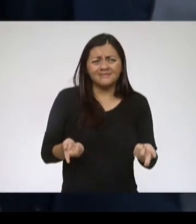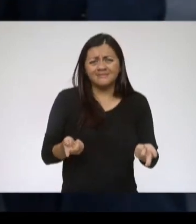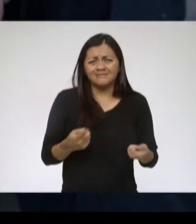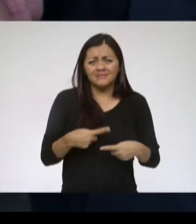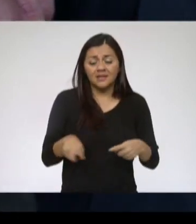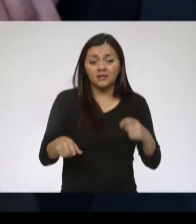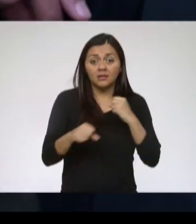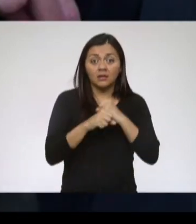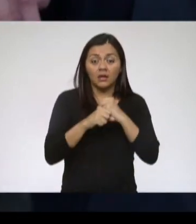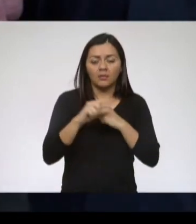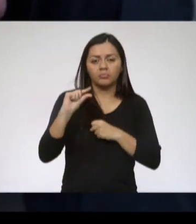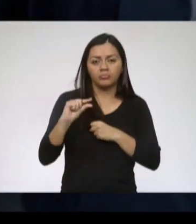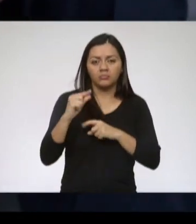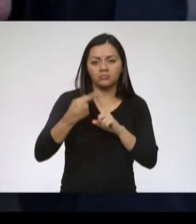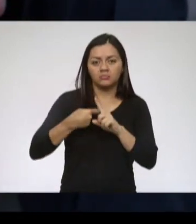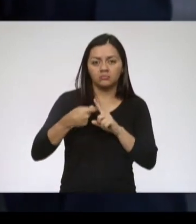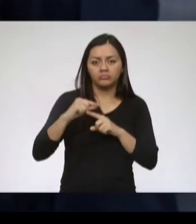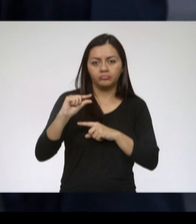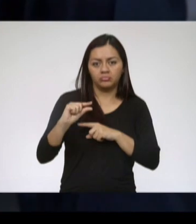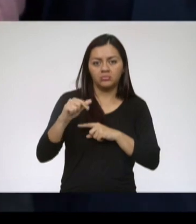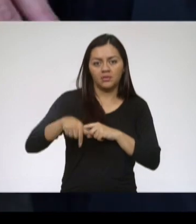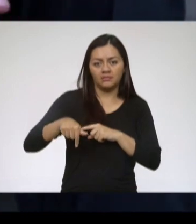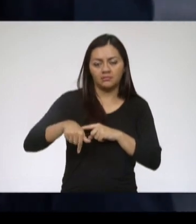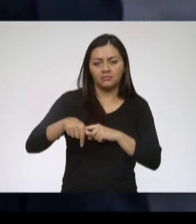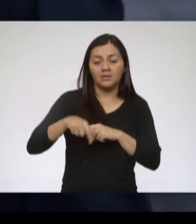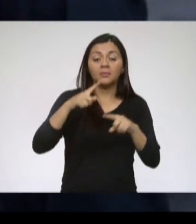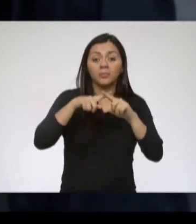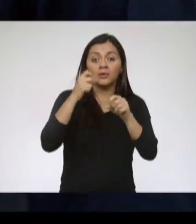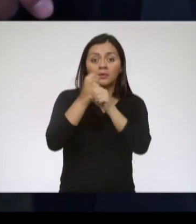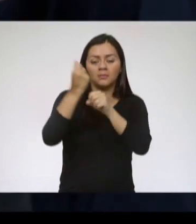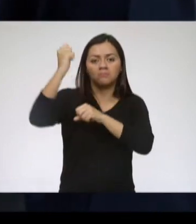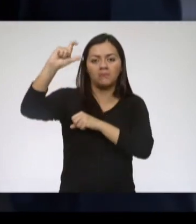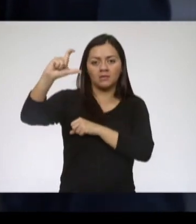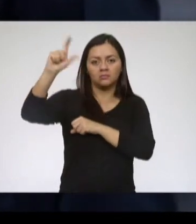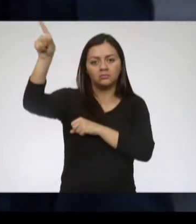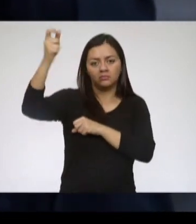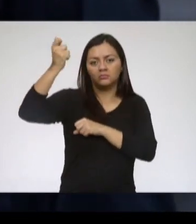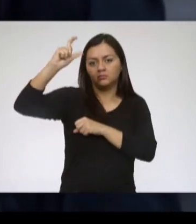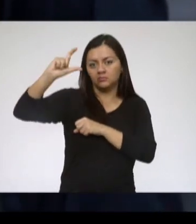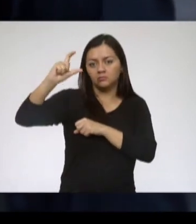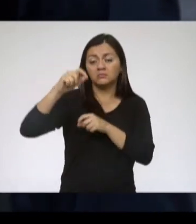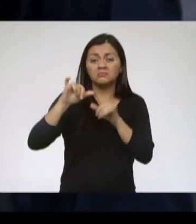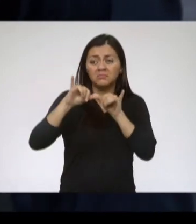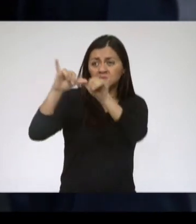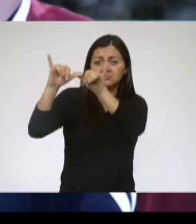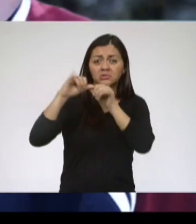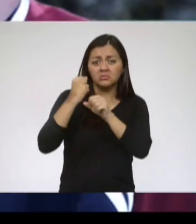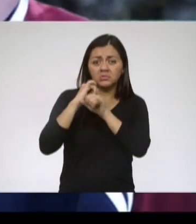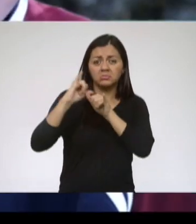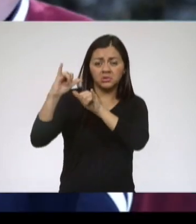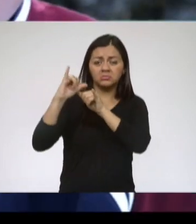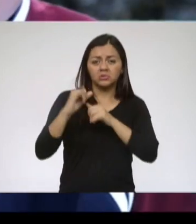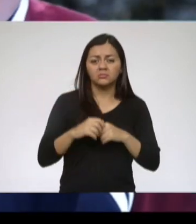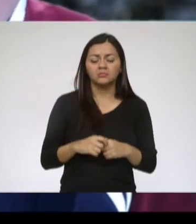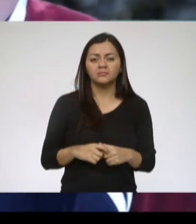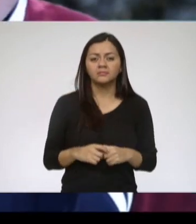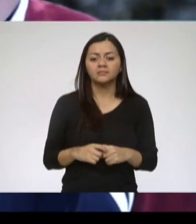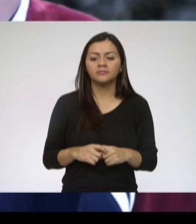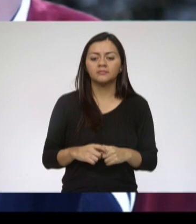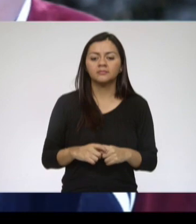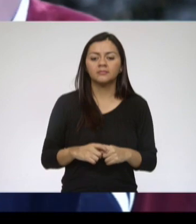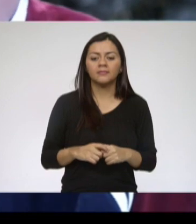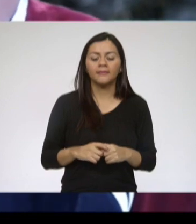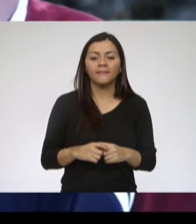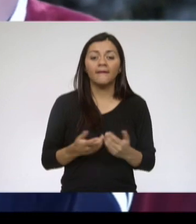aquí por lo que pagan poco, y lo trabajan allá porque sí pagan un buen dinero. Eso no